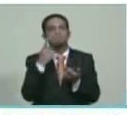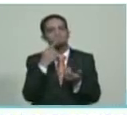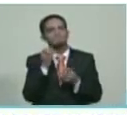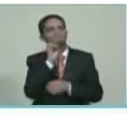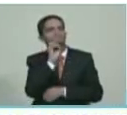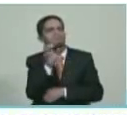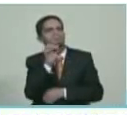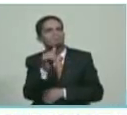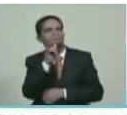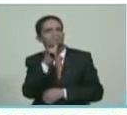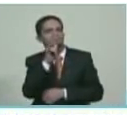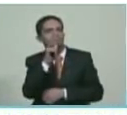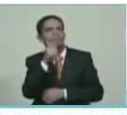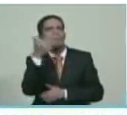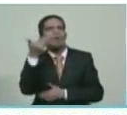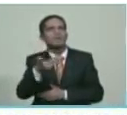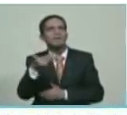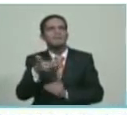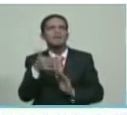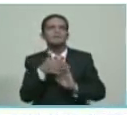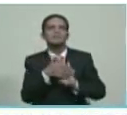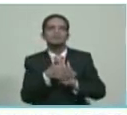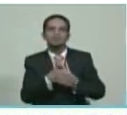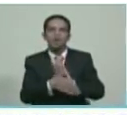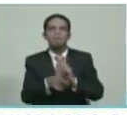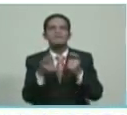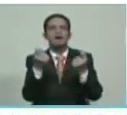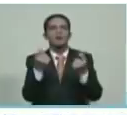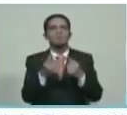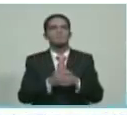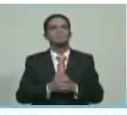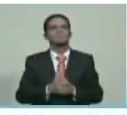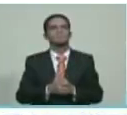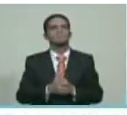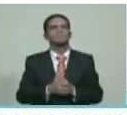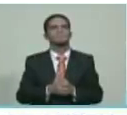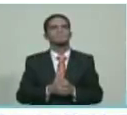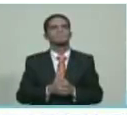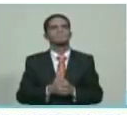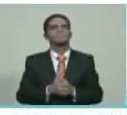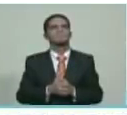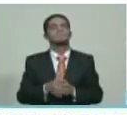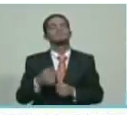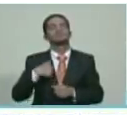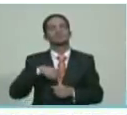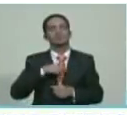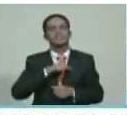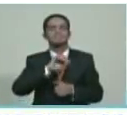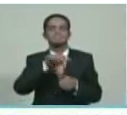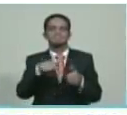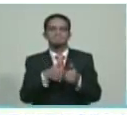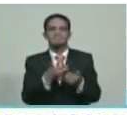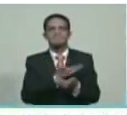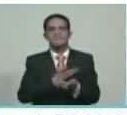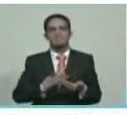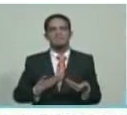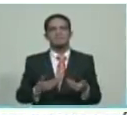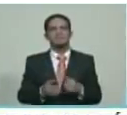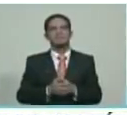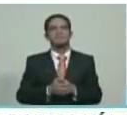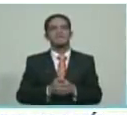información importante sobre anuncios económicos al país es la información que manejamos desde la sede de la vicepresidencia de la república